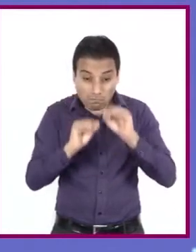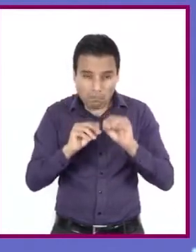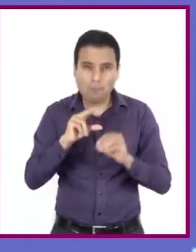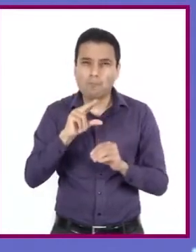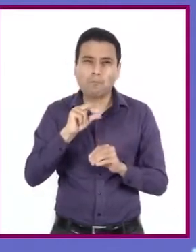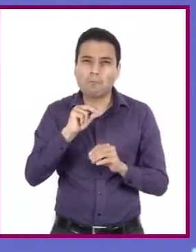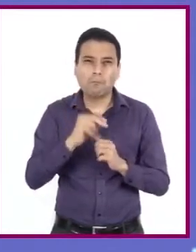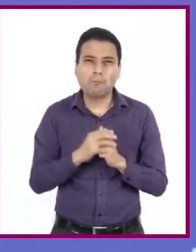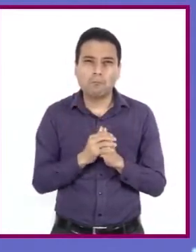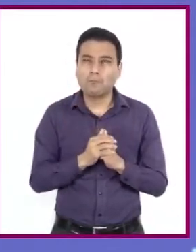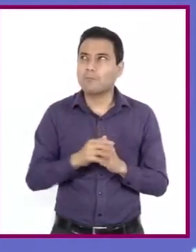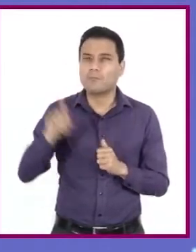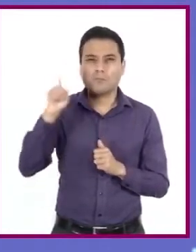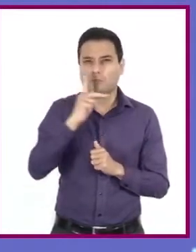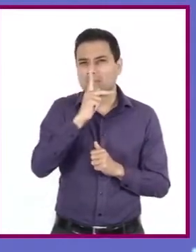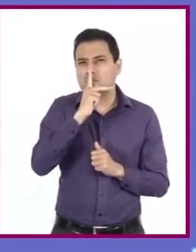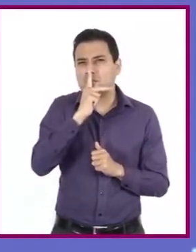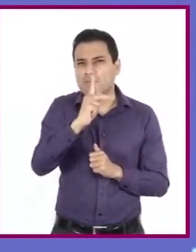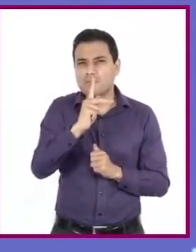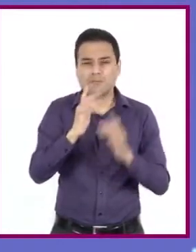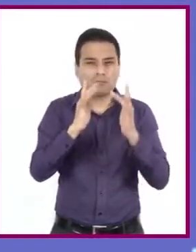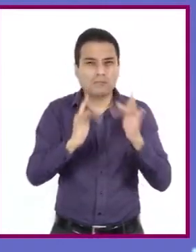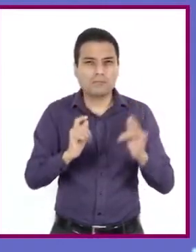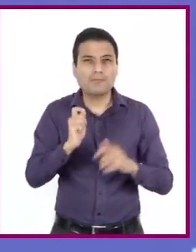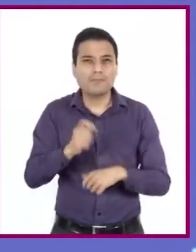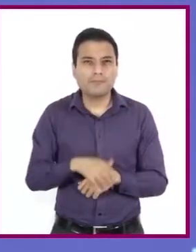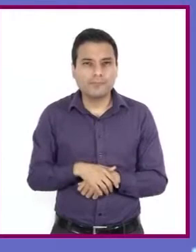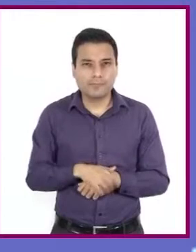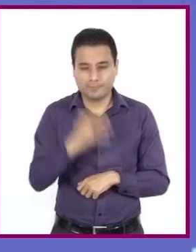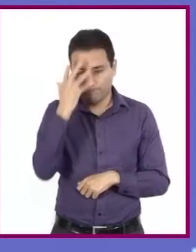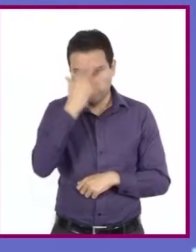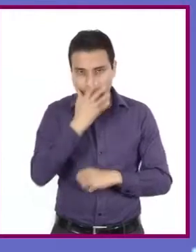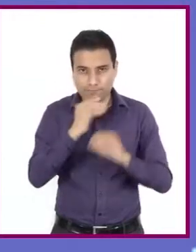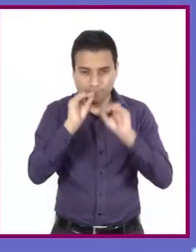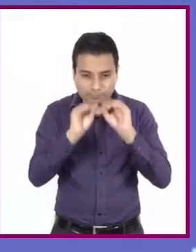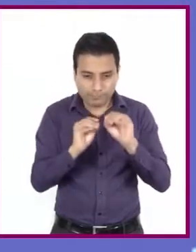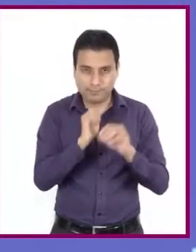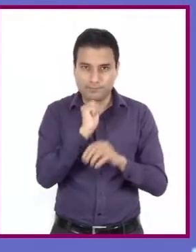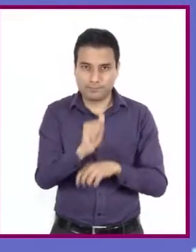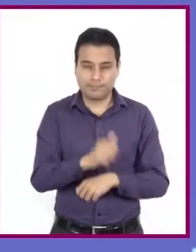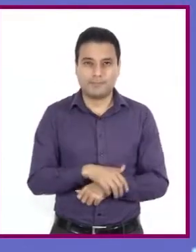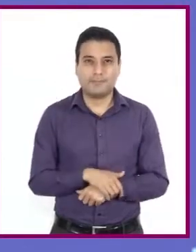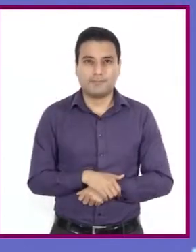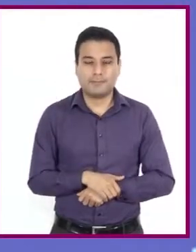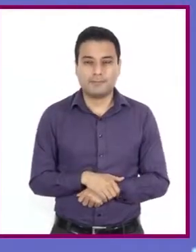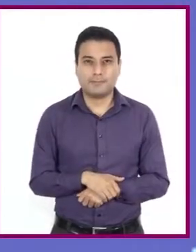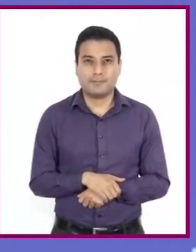sans-serif, que en francés significa sin adornos.